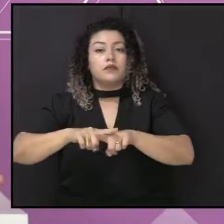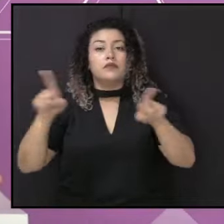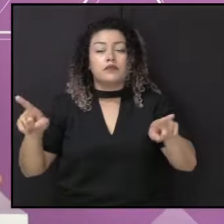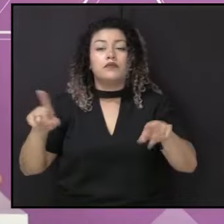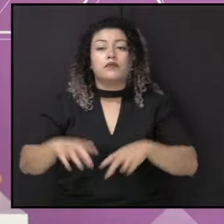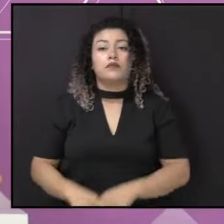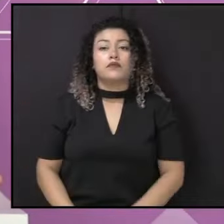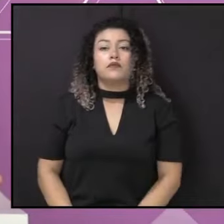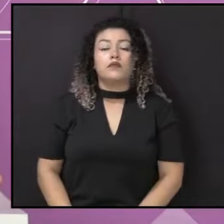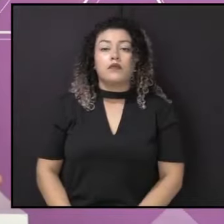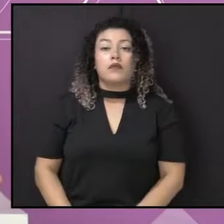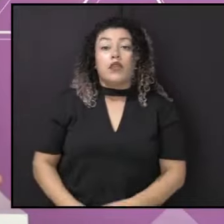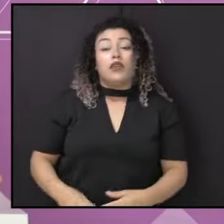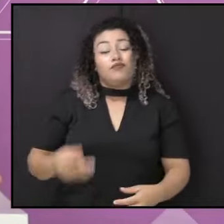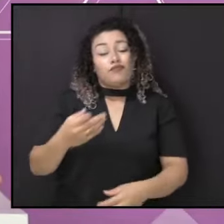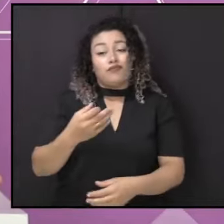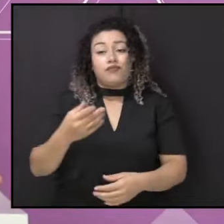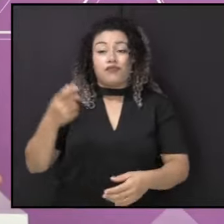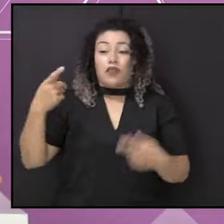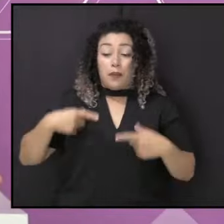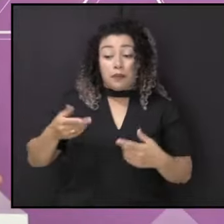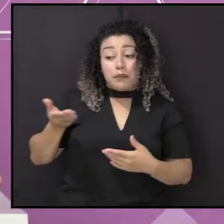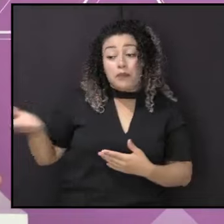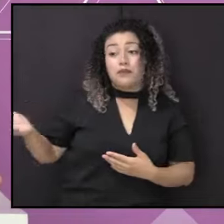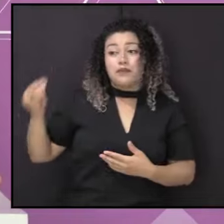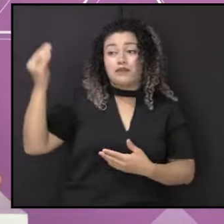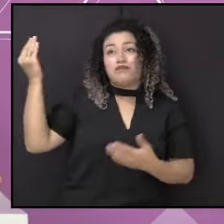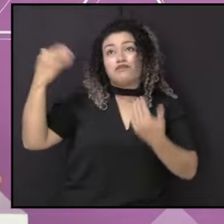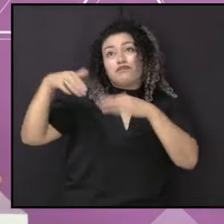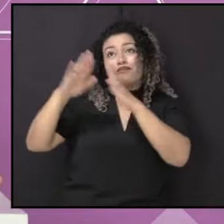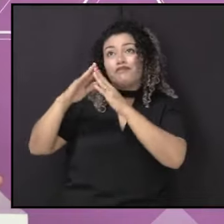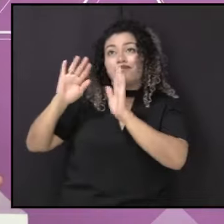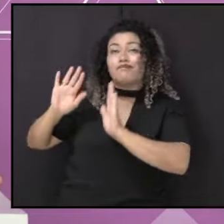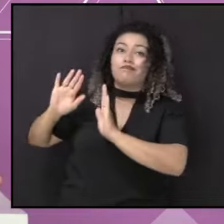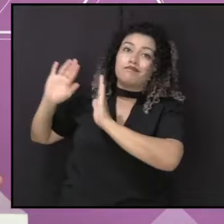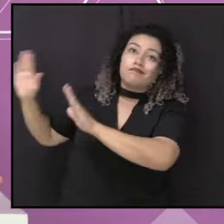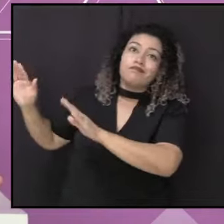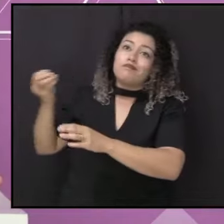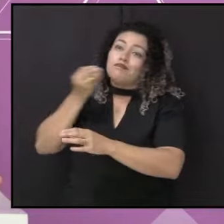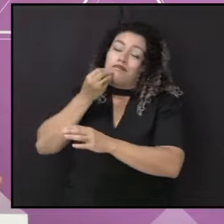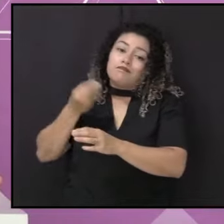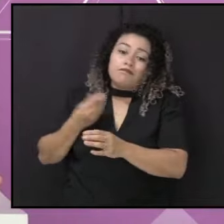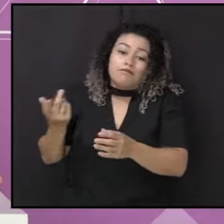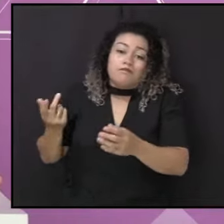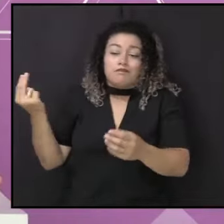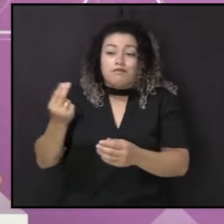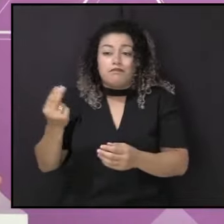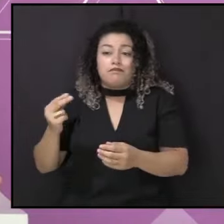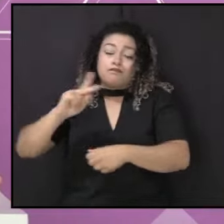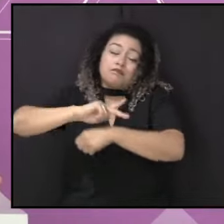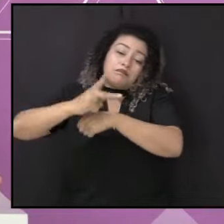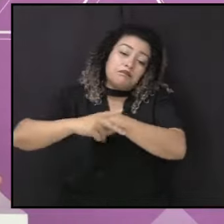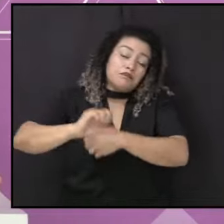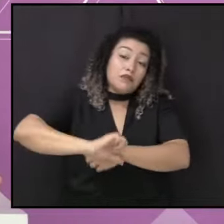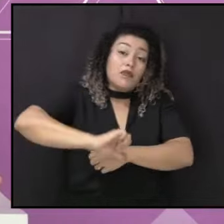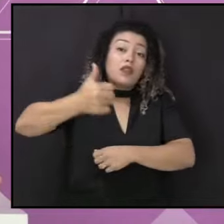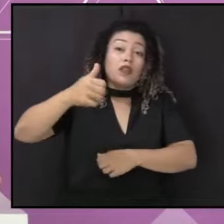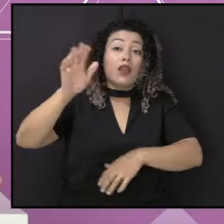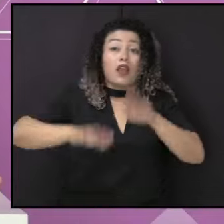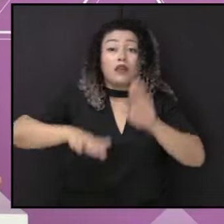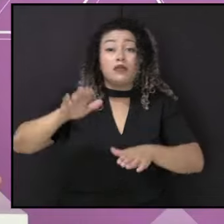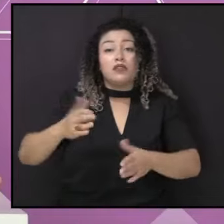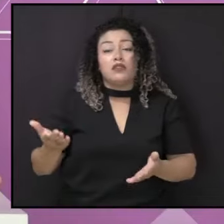país, y dejando atrás muchas ilusiones en sus casas, con sus familias, y desafortunadamente a veces lo que regresa es un